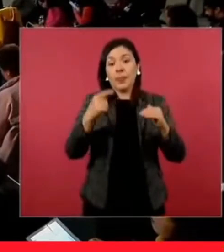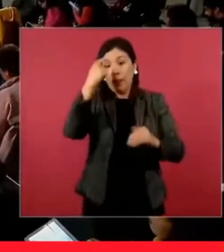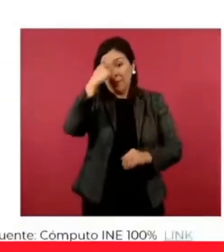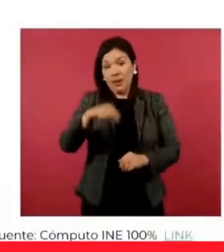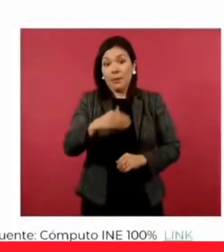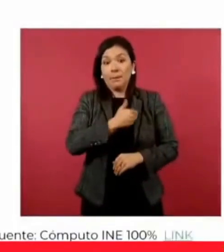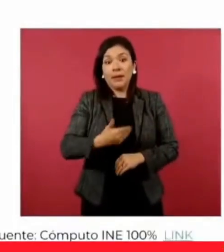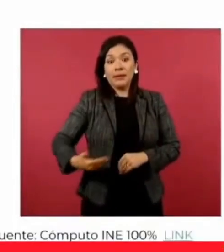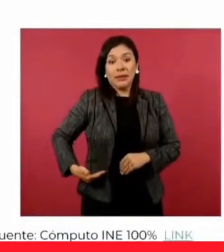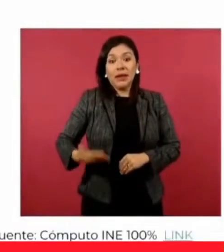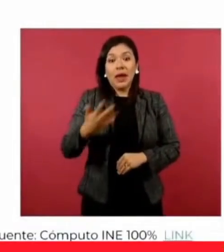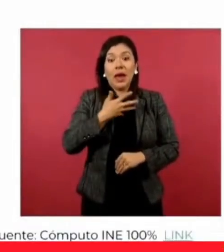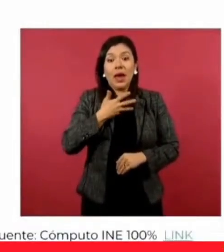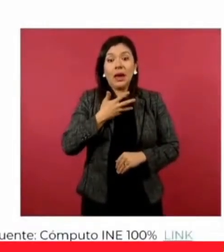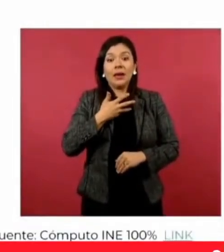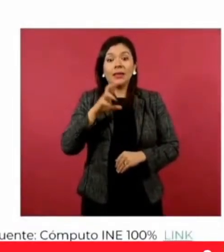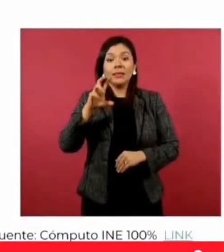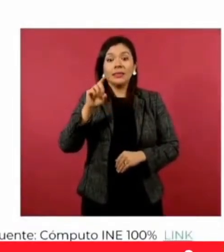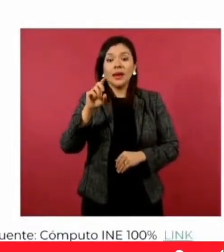fue de